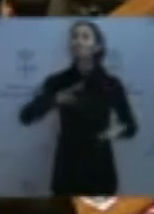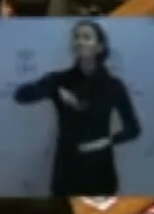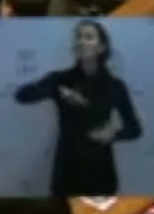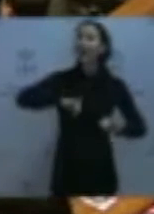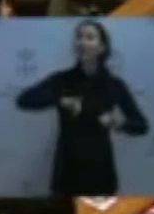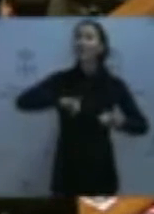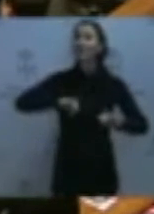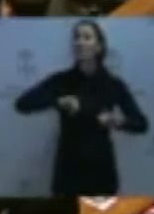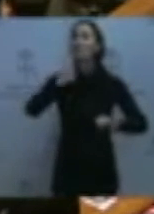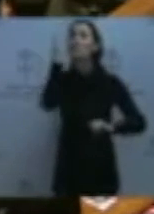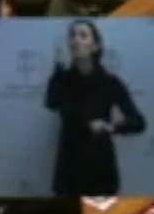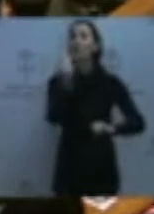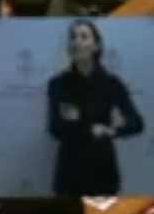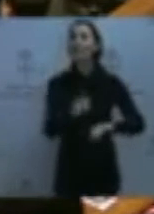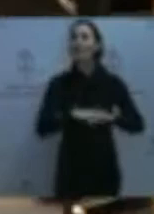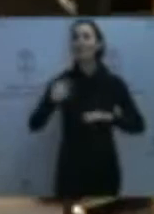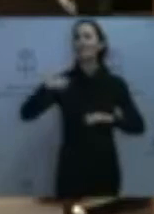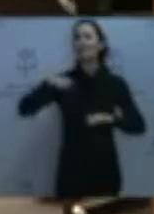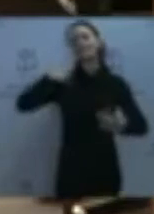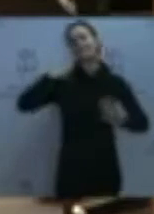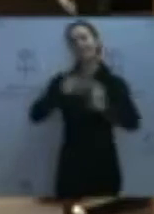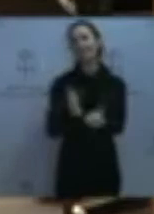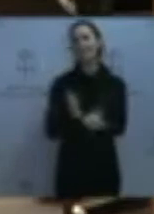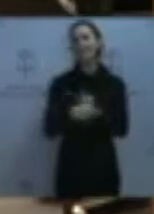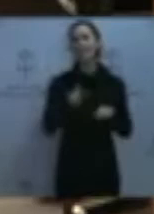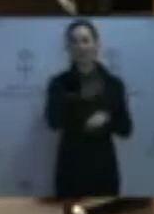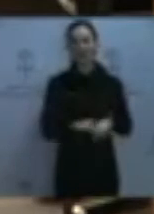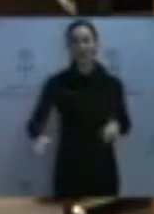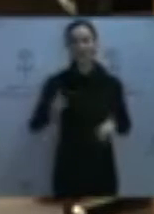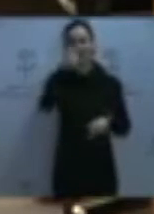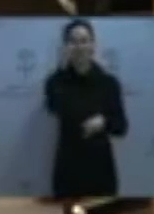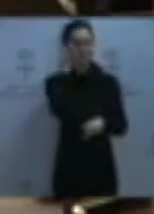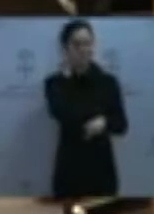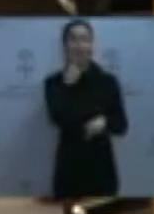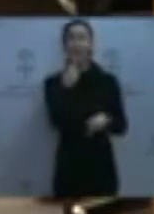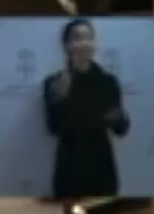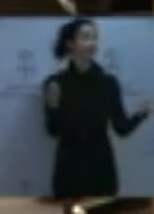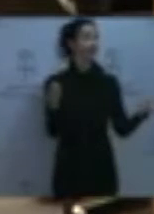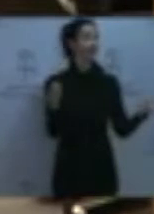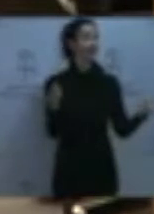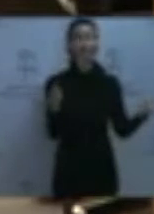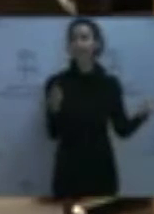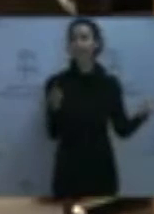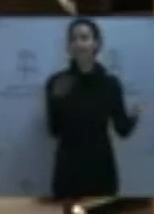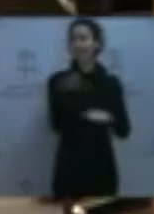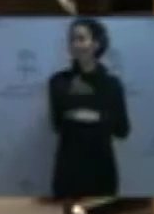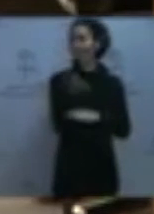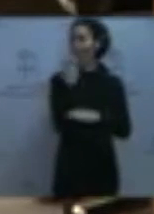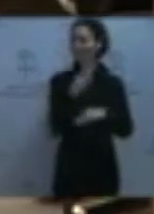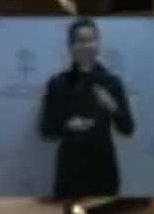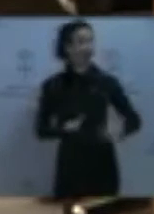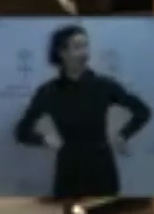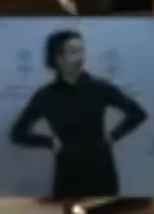un solo día de mandato de presidente. Igual que los niños y las niñas se preguntan a diario qué es lo que hacen cada día que van al colegio. Yo recuerdo una